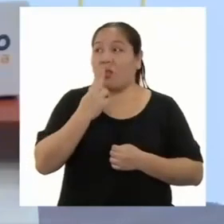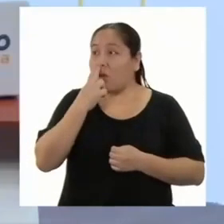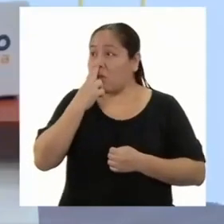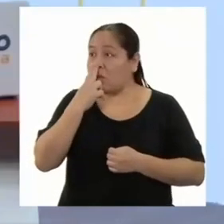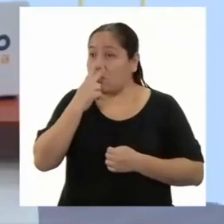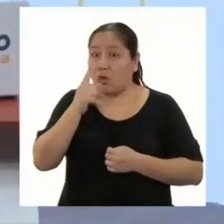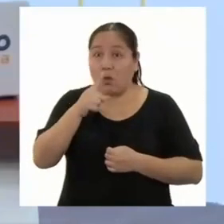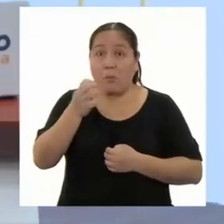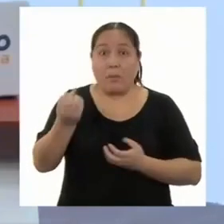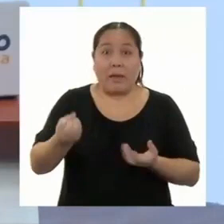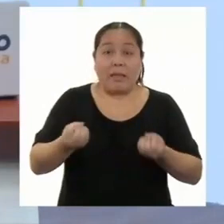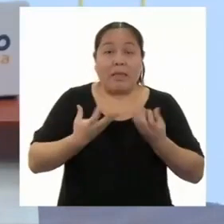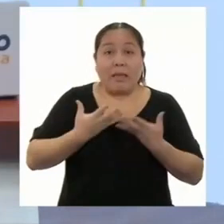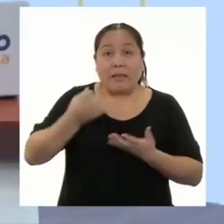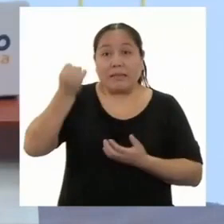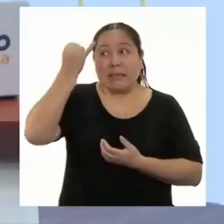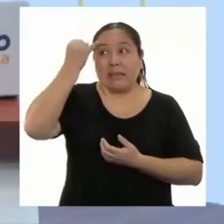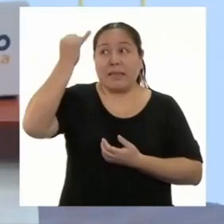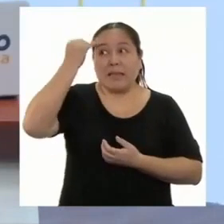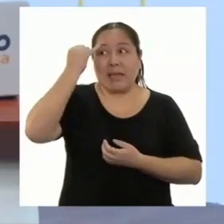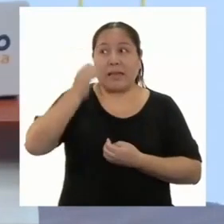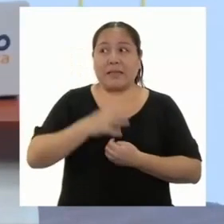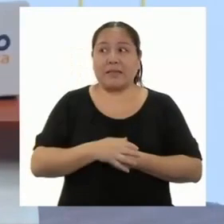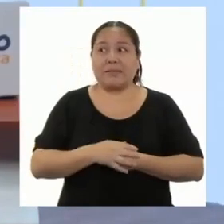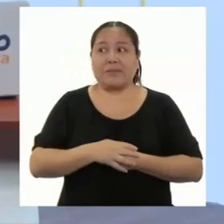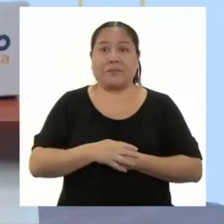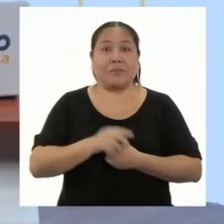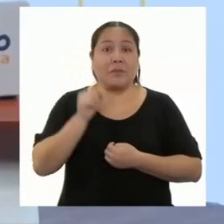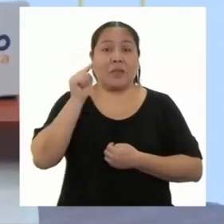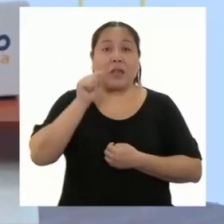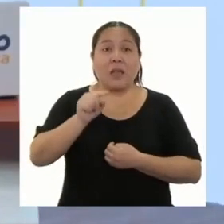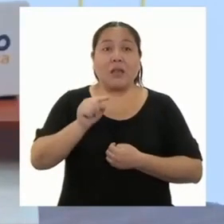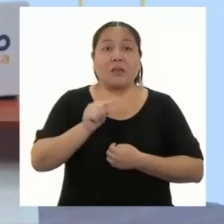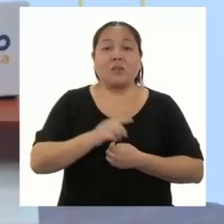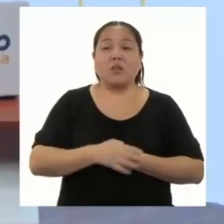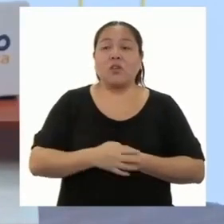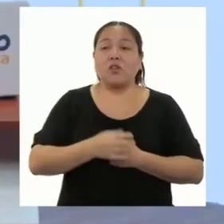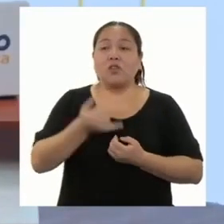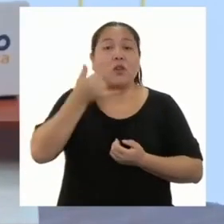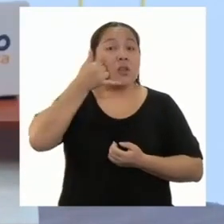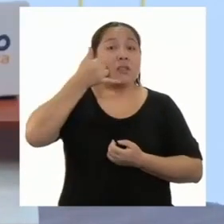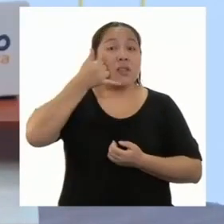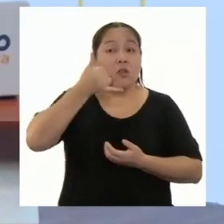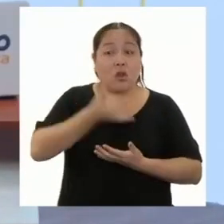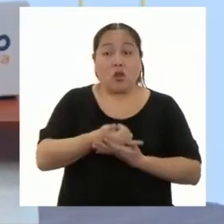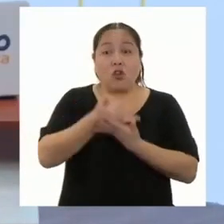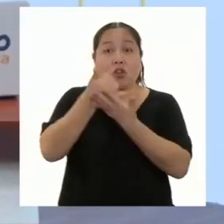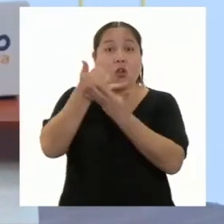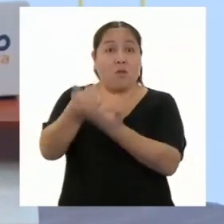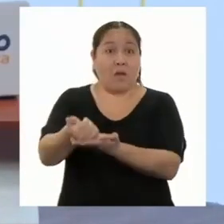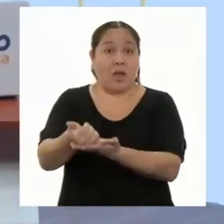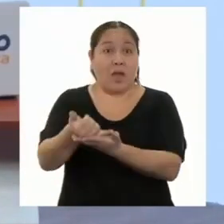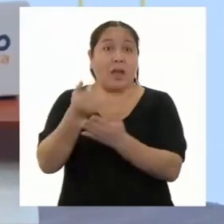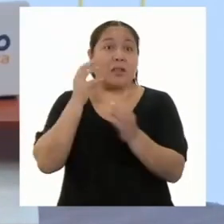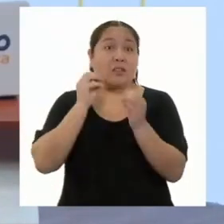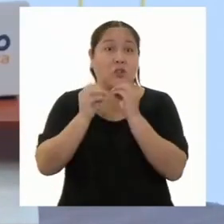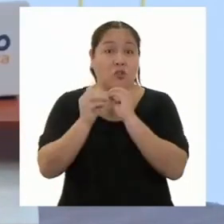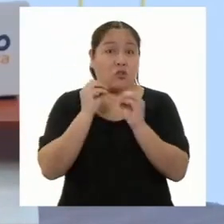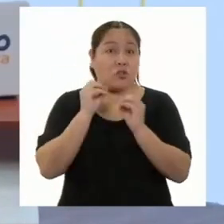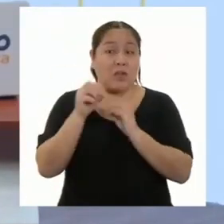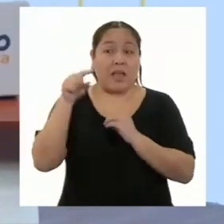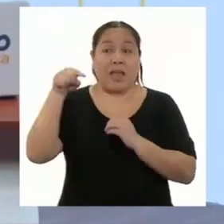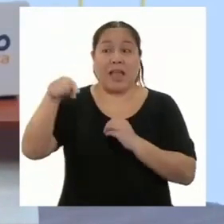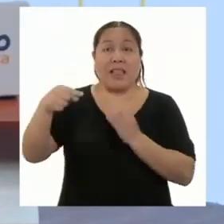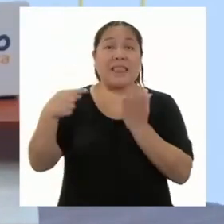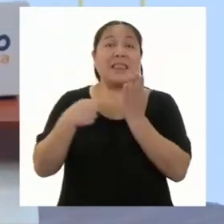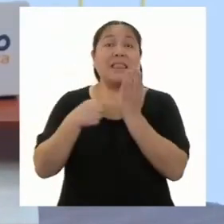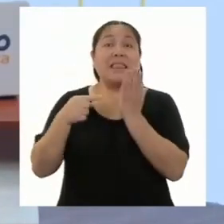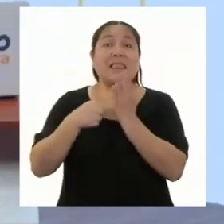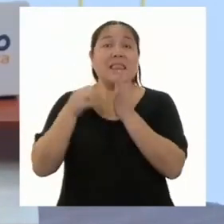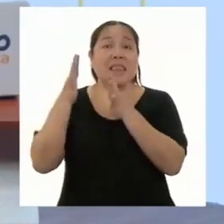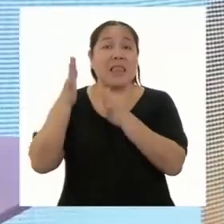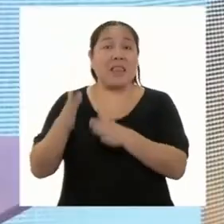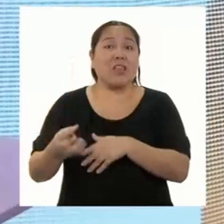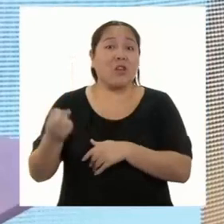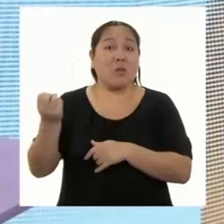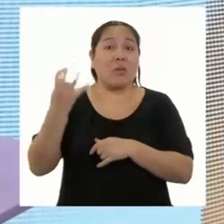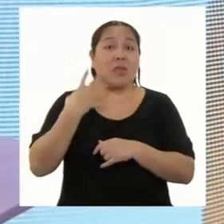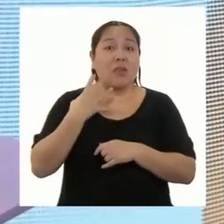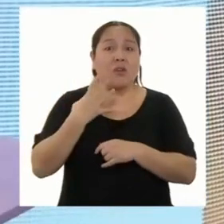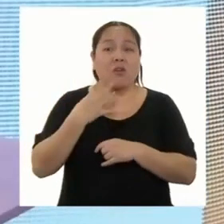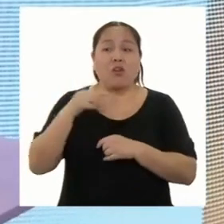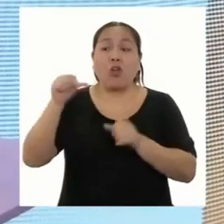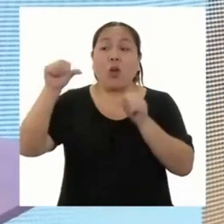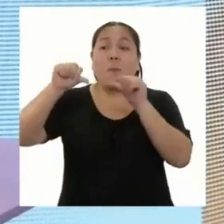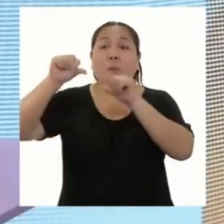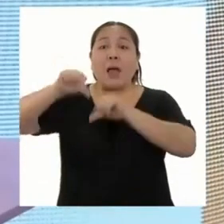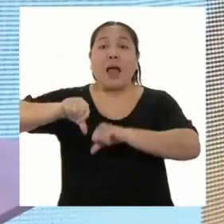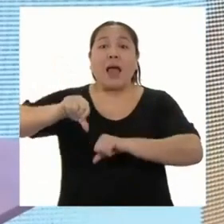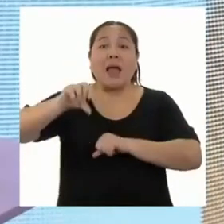ideas. La cosa es que llevé mi celular a que lo arreglen y el técnico me comentó que lo que estaba dañado